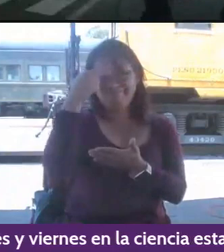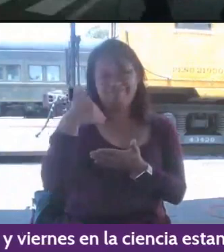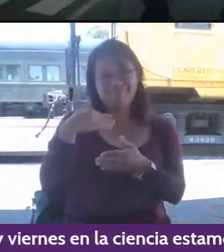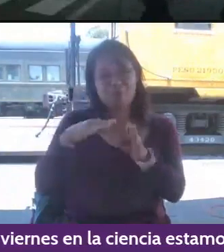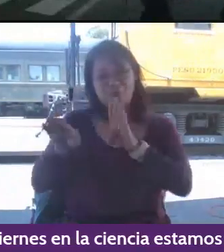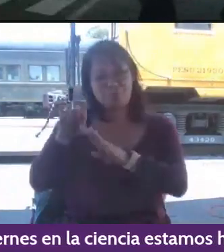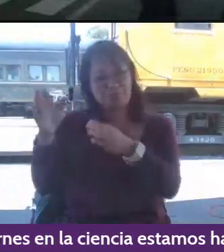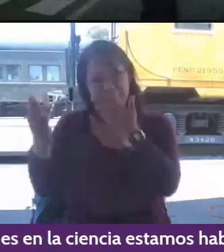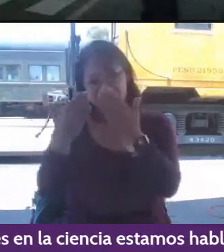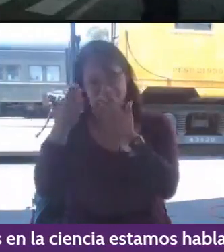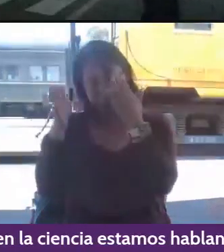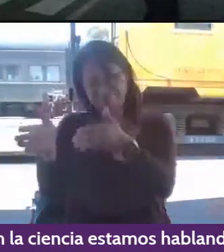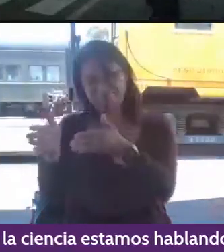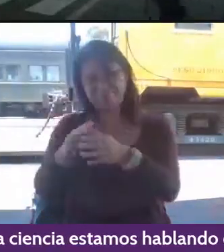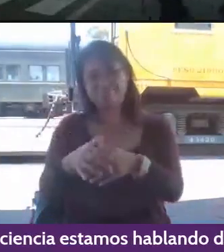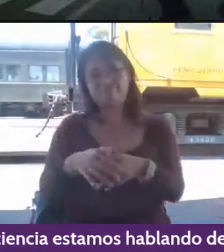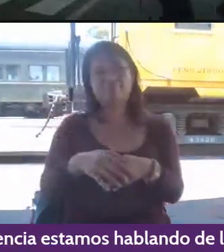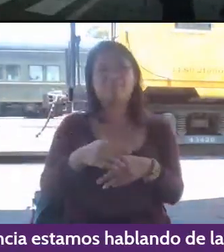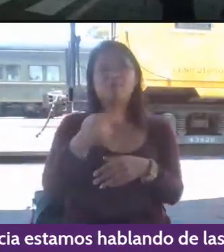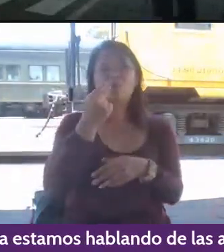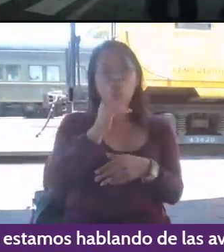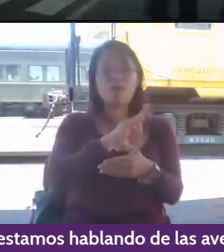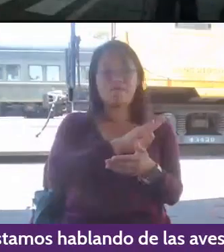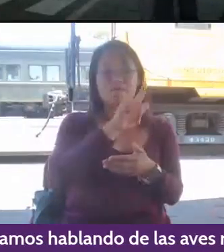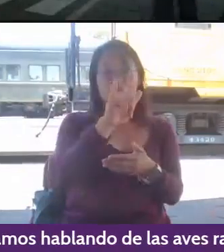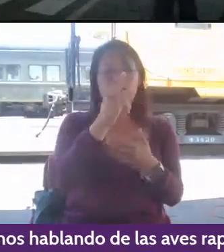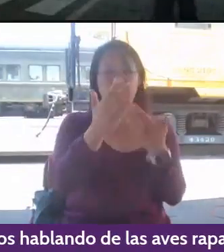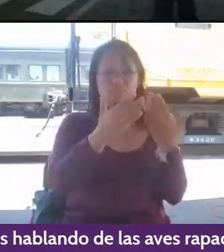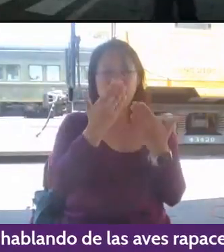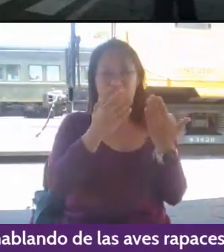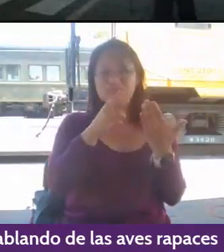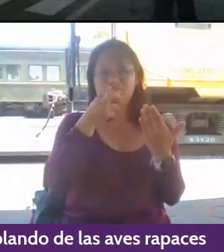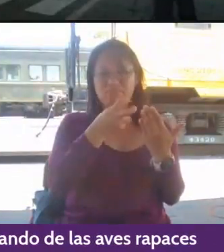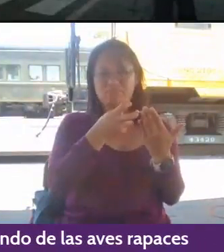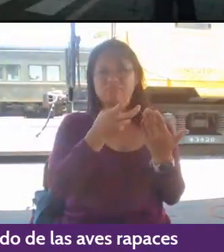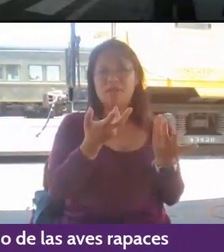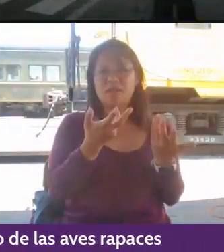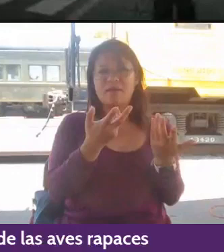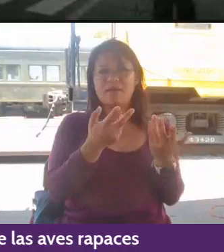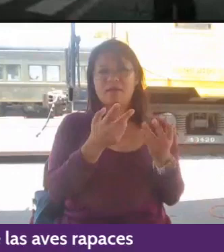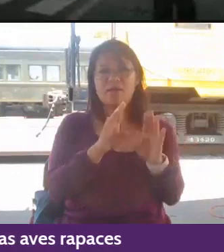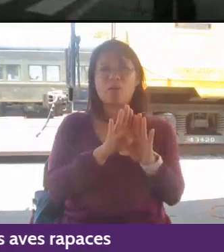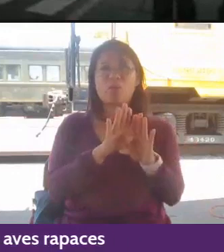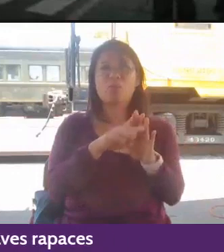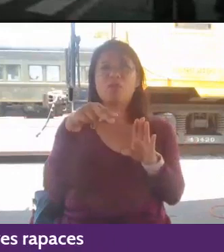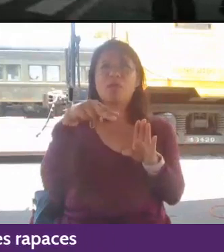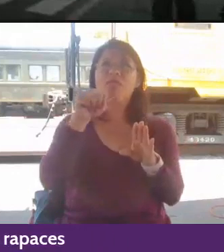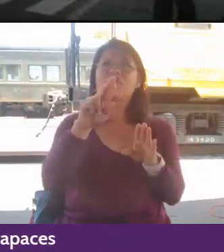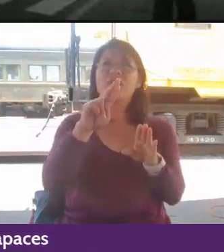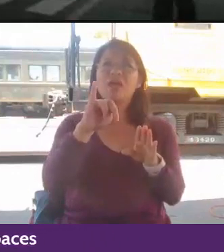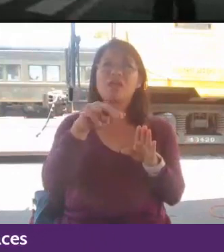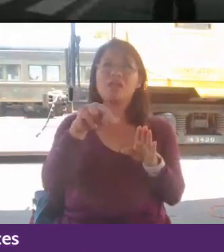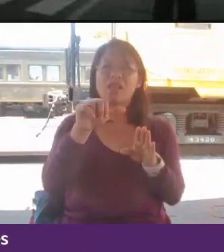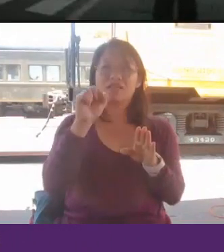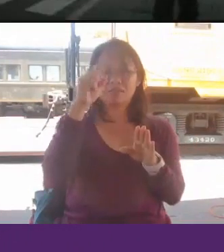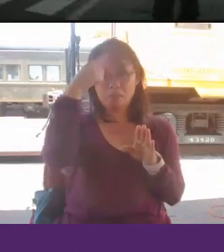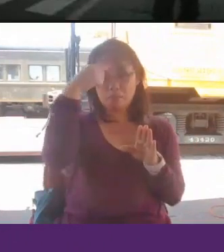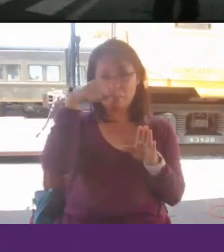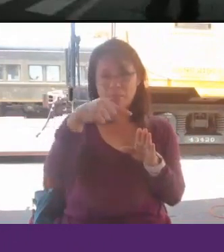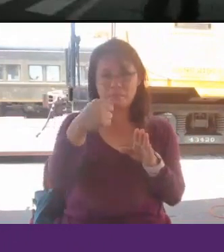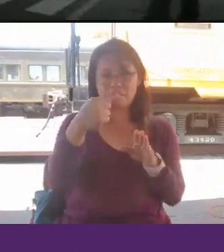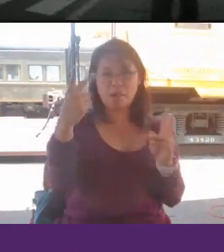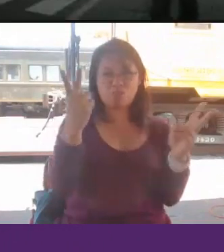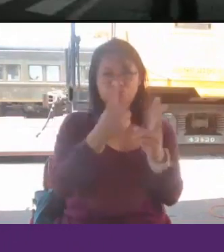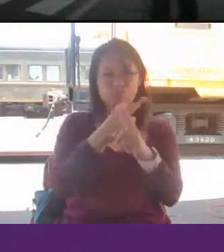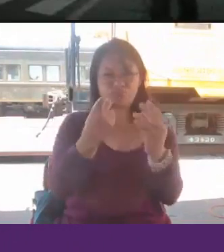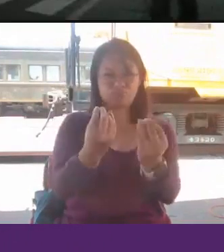en el modelo corporal del halcón peregrino. También lo que les comentaba ahorita de cómo tienen las narinas para el golpe de aire, también se